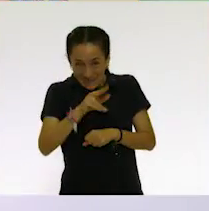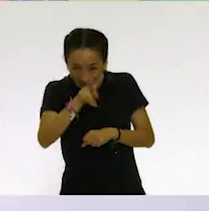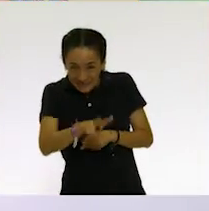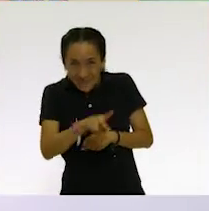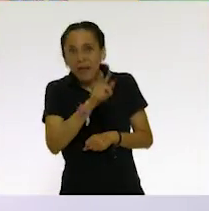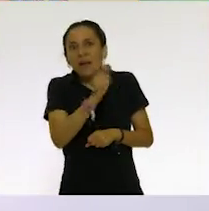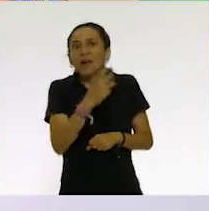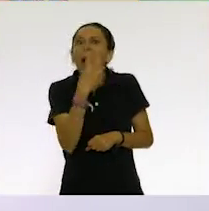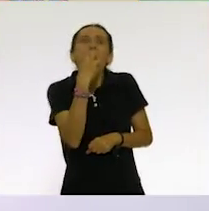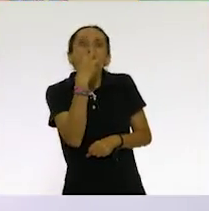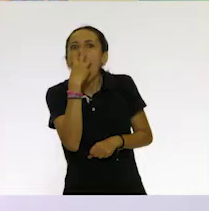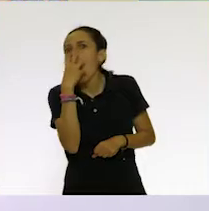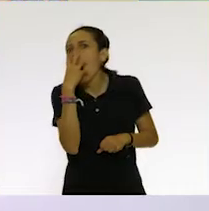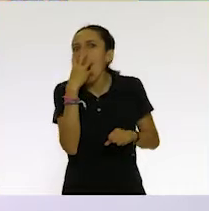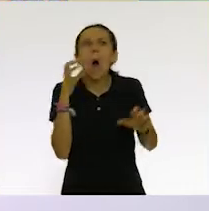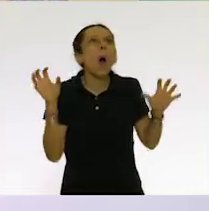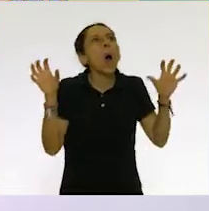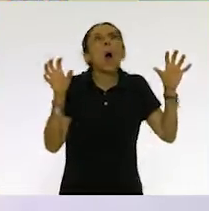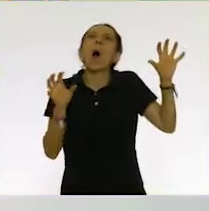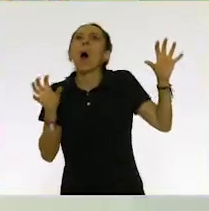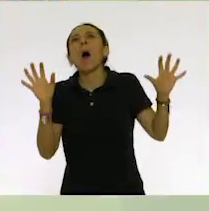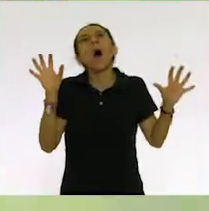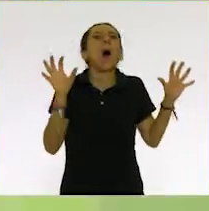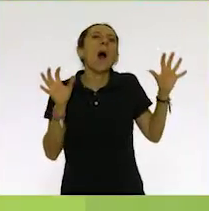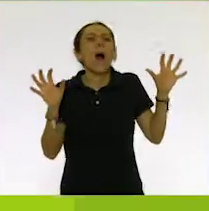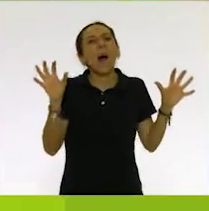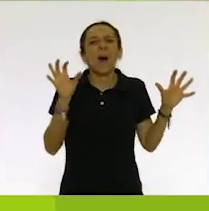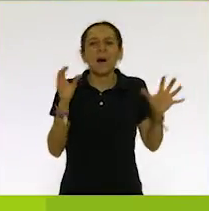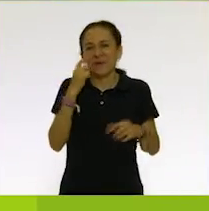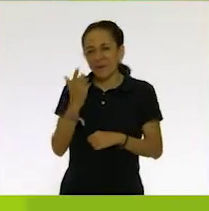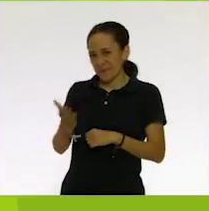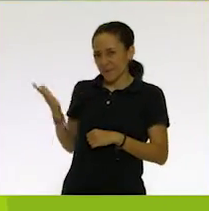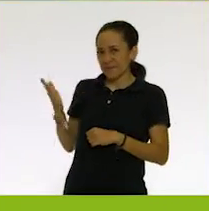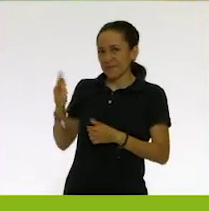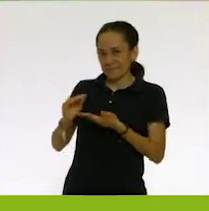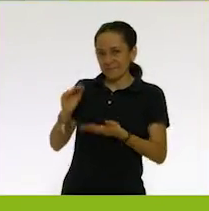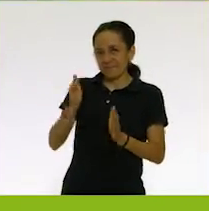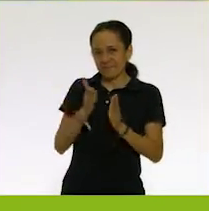Muy bien, pues vamos a ver la imagen completa.